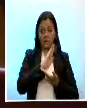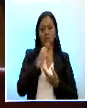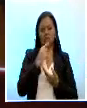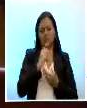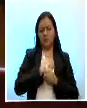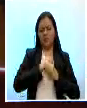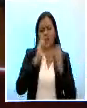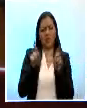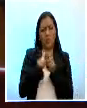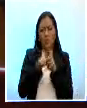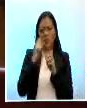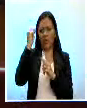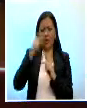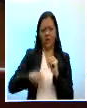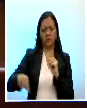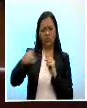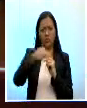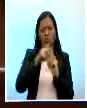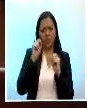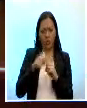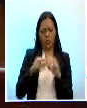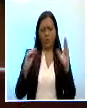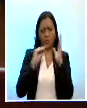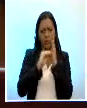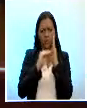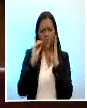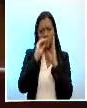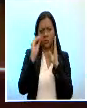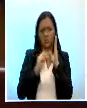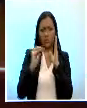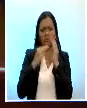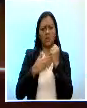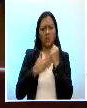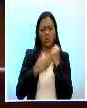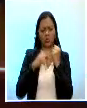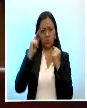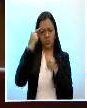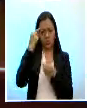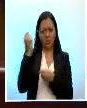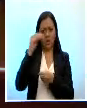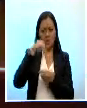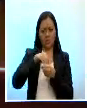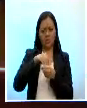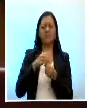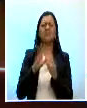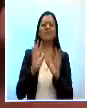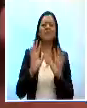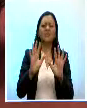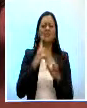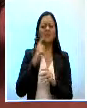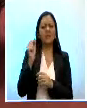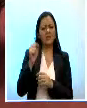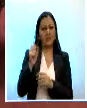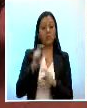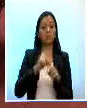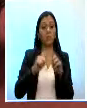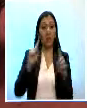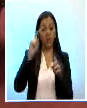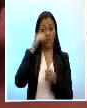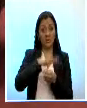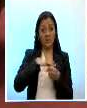también tienen ese mismo derecho a ser partícipes del recurso del Estado ecuatoriano. Pero, asambleísta, el hecho de que el